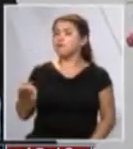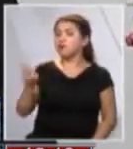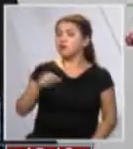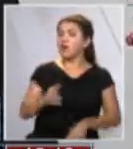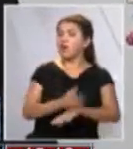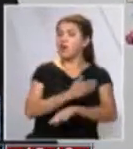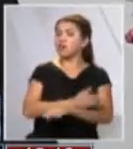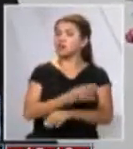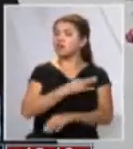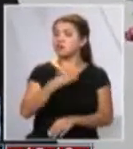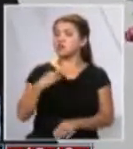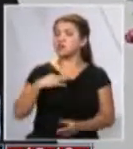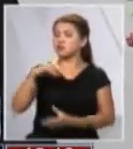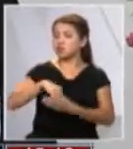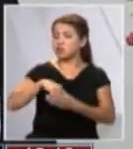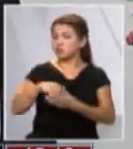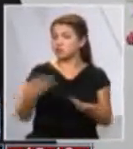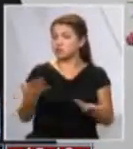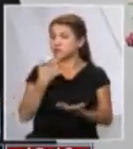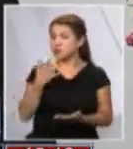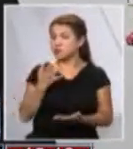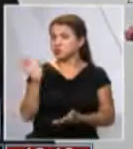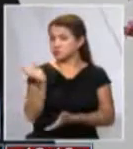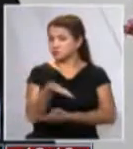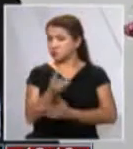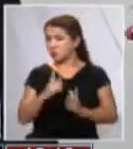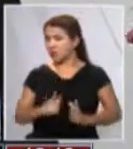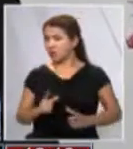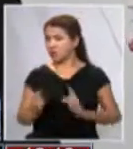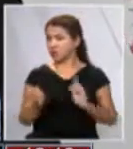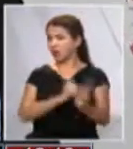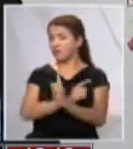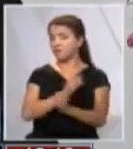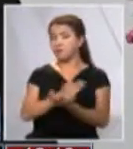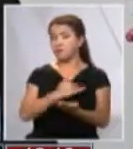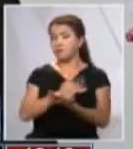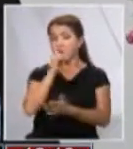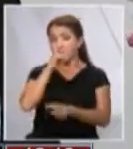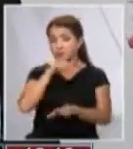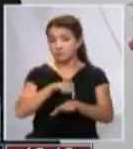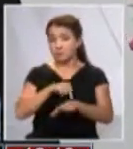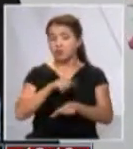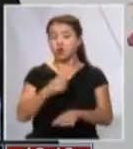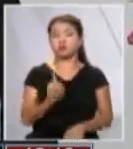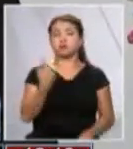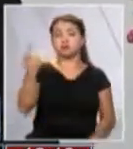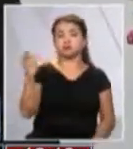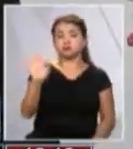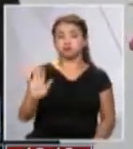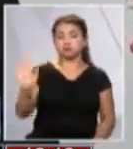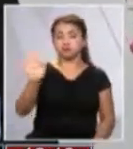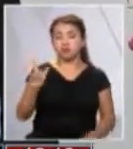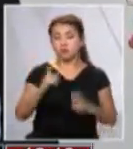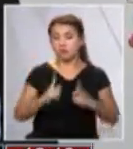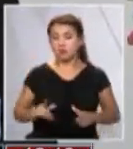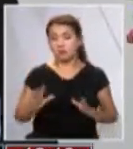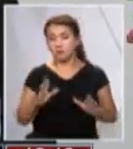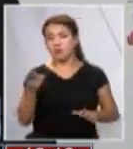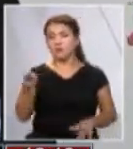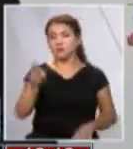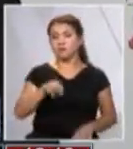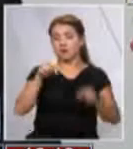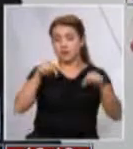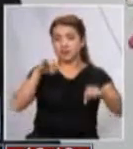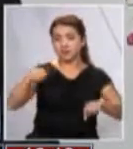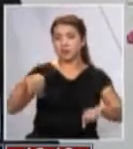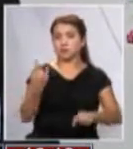anticipado del ministro del Interior, Rodrigo Peña y Lillo, quizás un cambio de planes a última hora, ya que él estaba contemplado, su regreso estaba contemplado para este